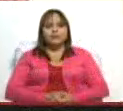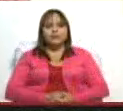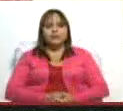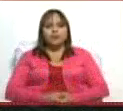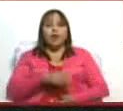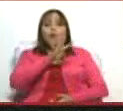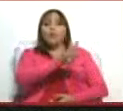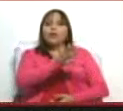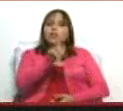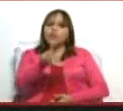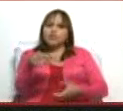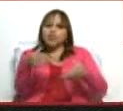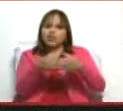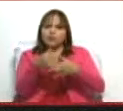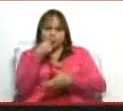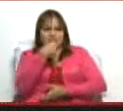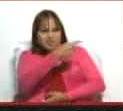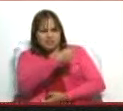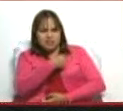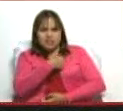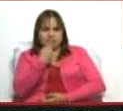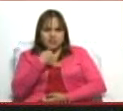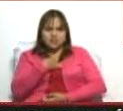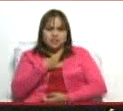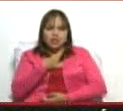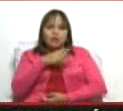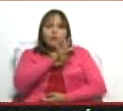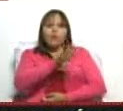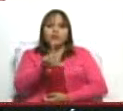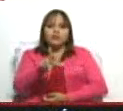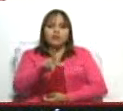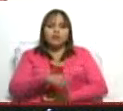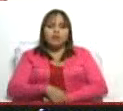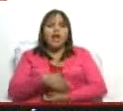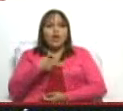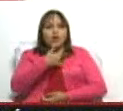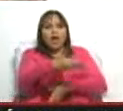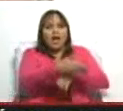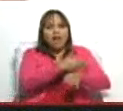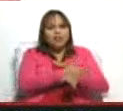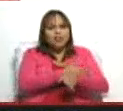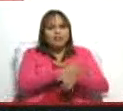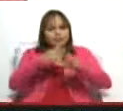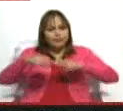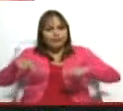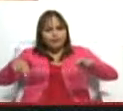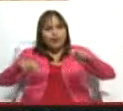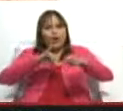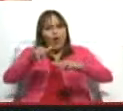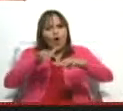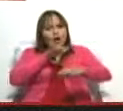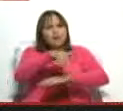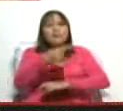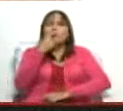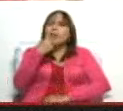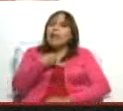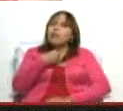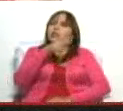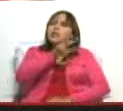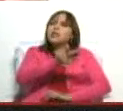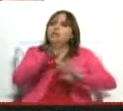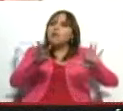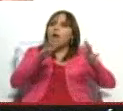41, me dice aquí el señor Fidel. Pero cuando hablé con Jorge, ven 39. Y hoy esta reunión son aquellos